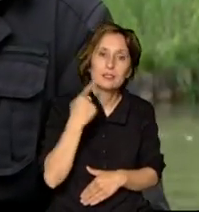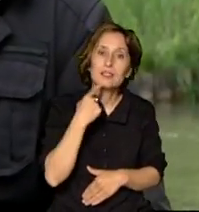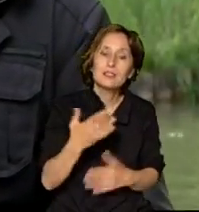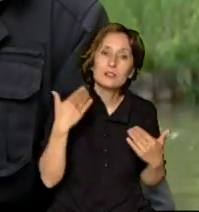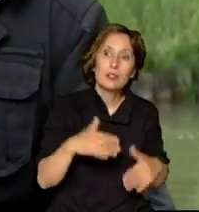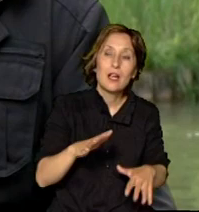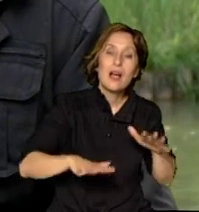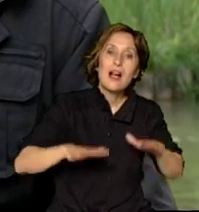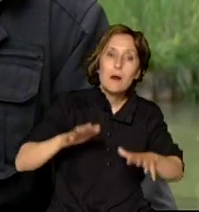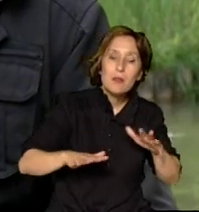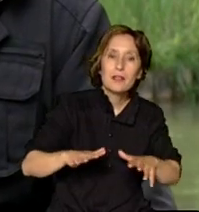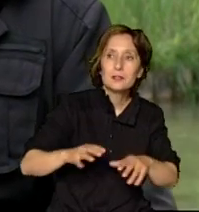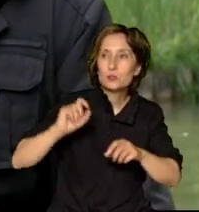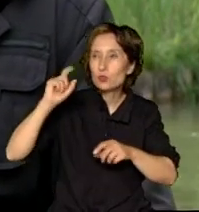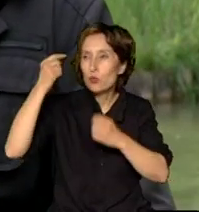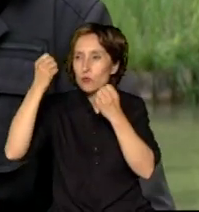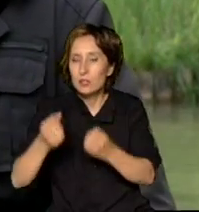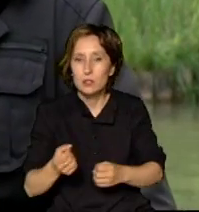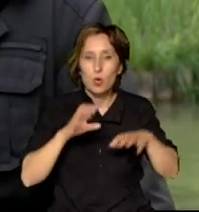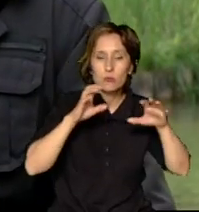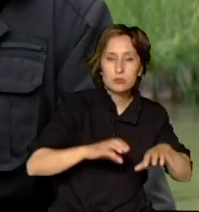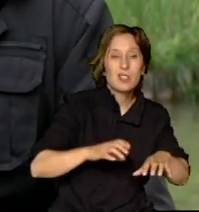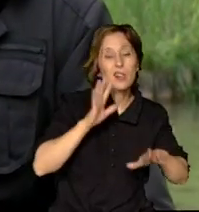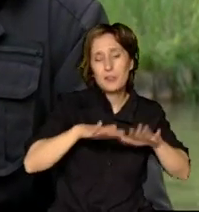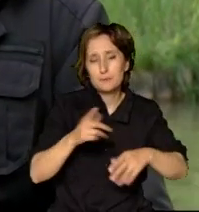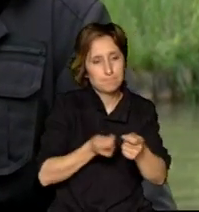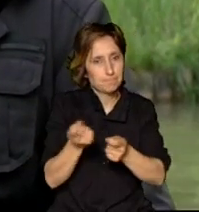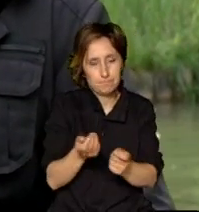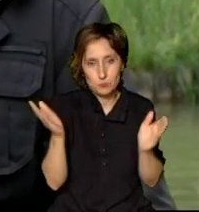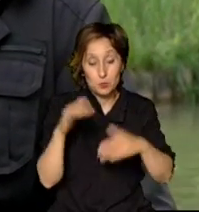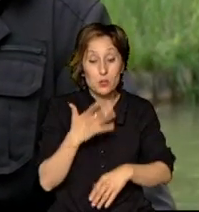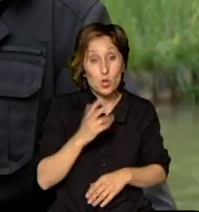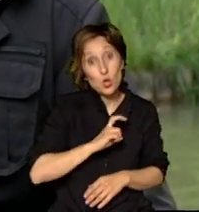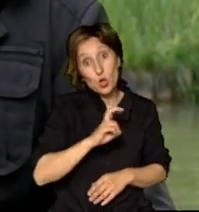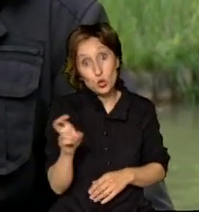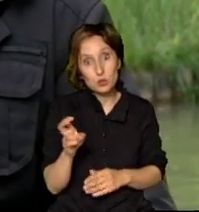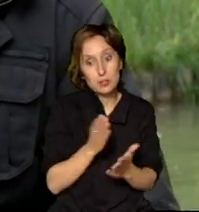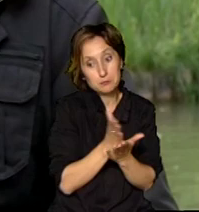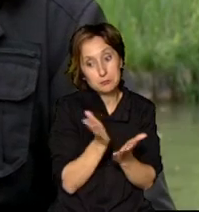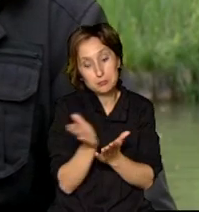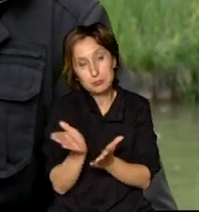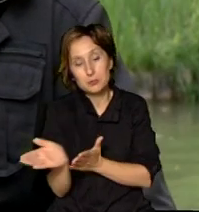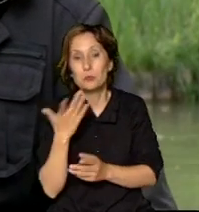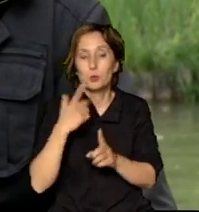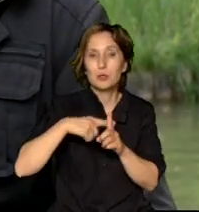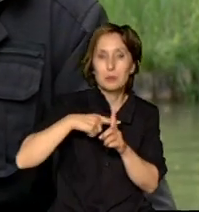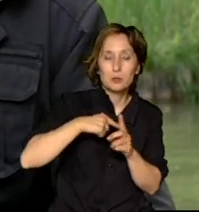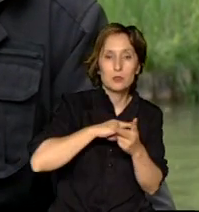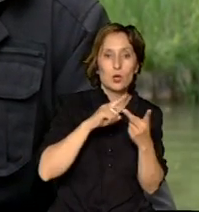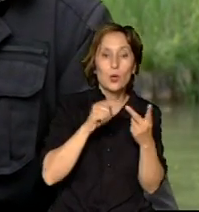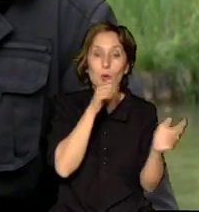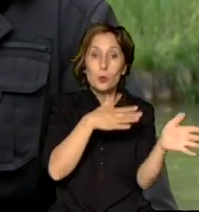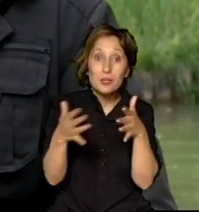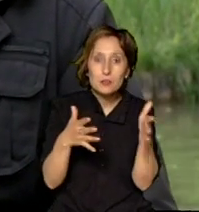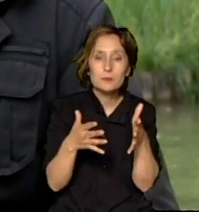un fenómeno se te escape, ¿no? Pero sí que es verdad que en una serie de variables, especialmente, como puede ser la temperatura o el